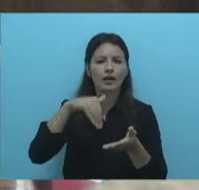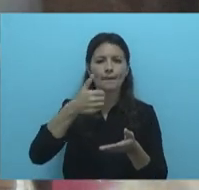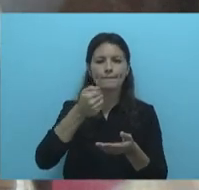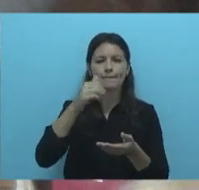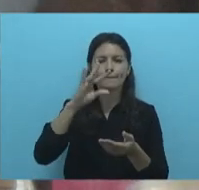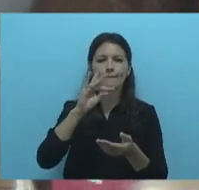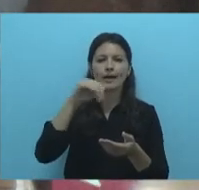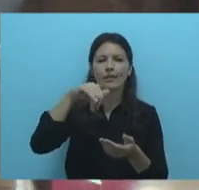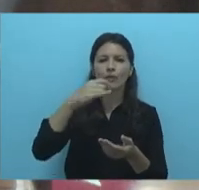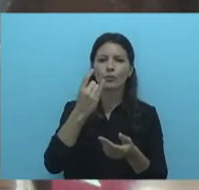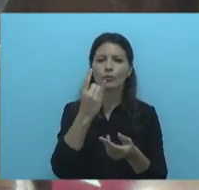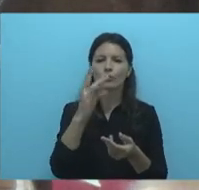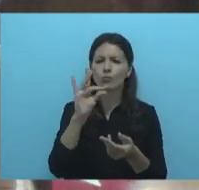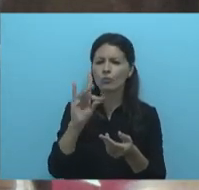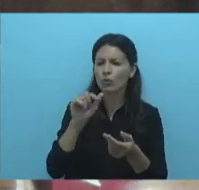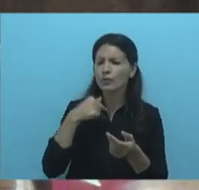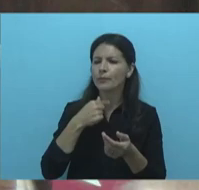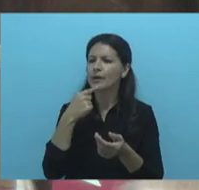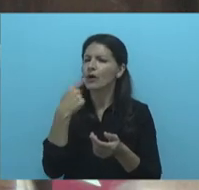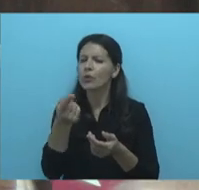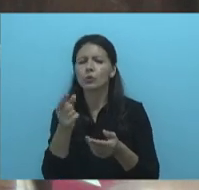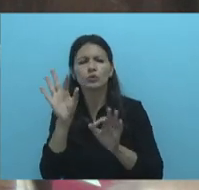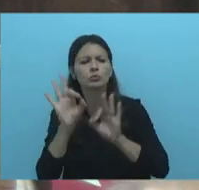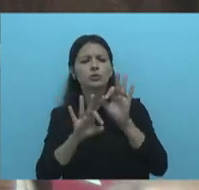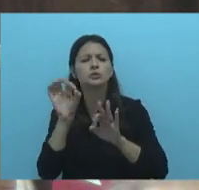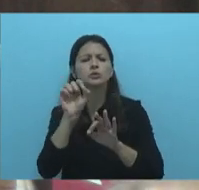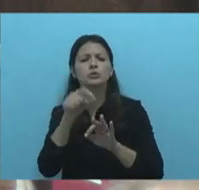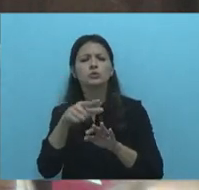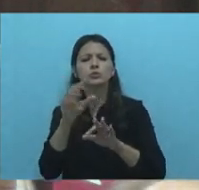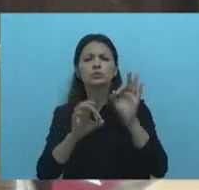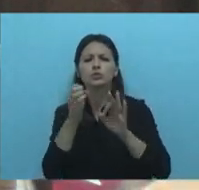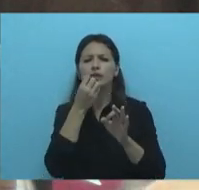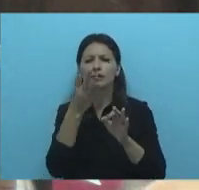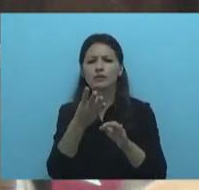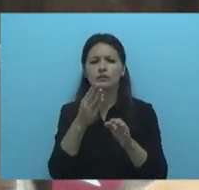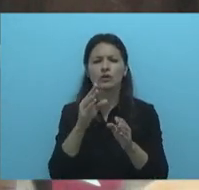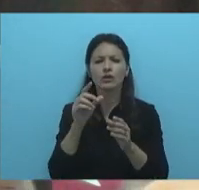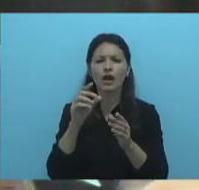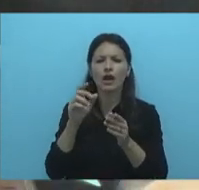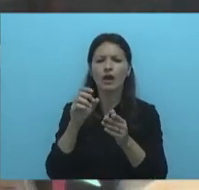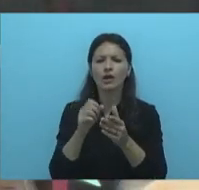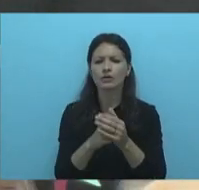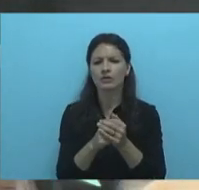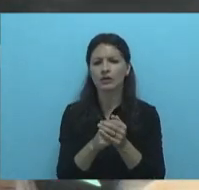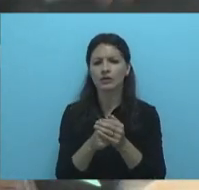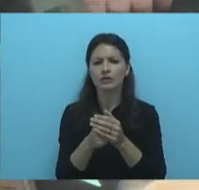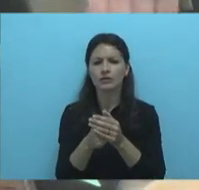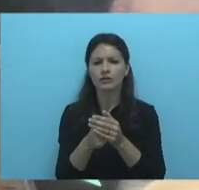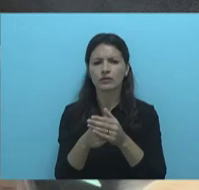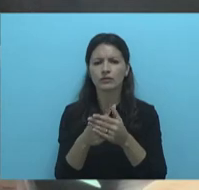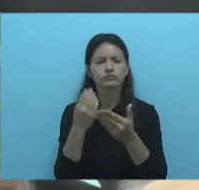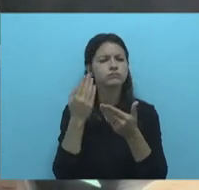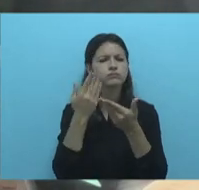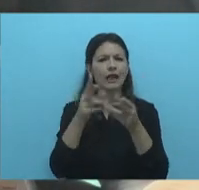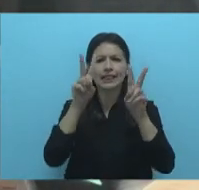puedo acompañarla en el proyecto de declaración a Luca Bona, el recon... vinculado con Luca